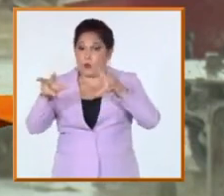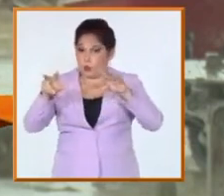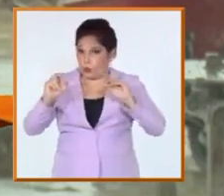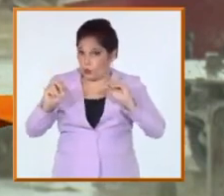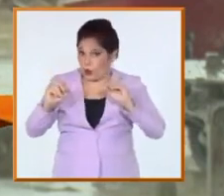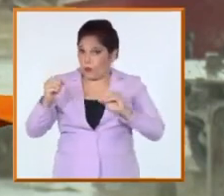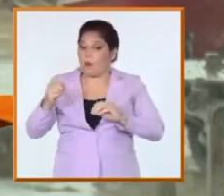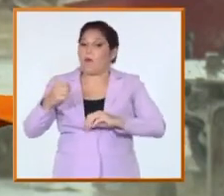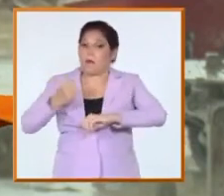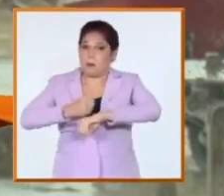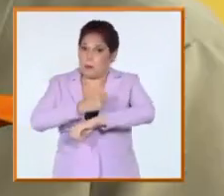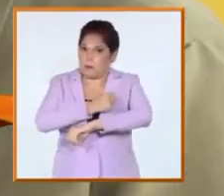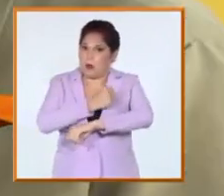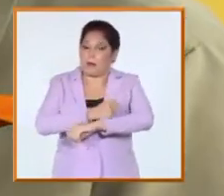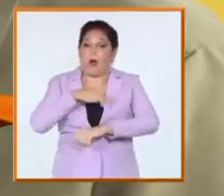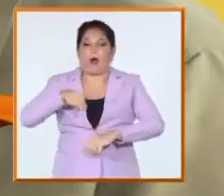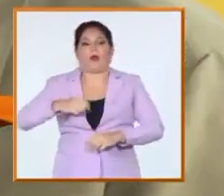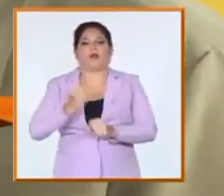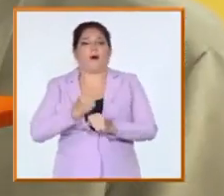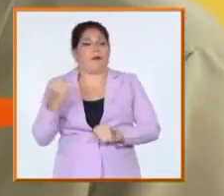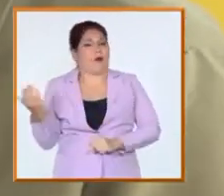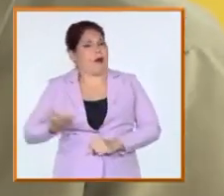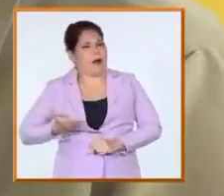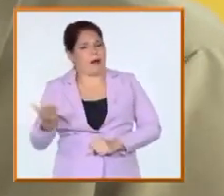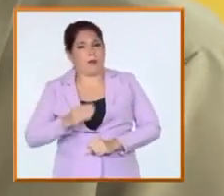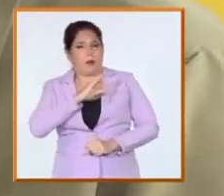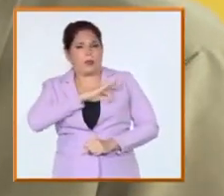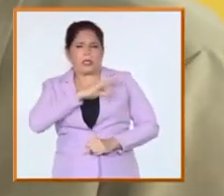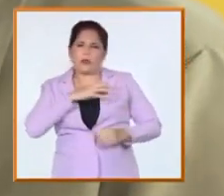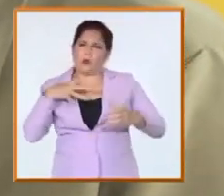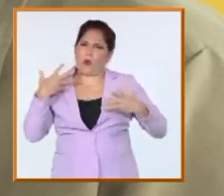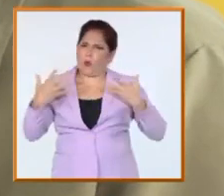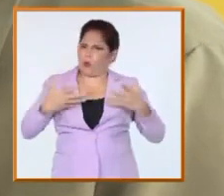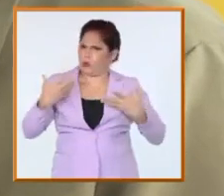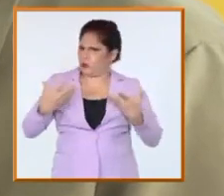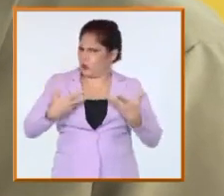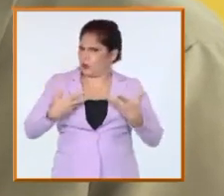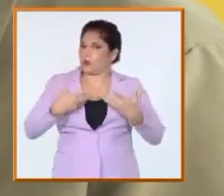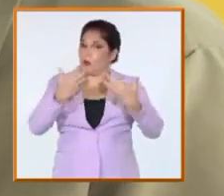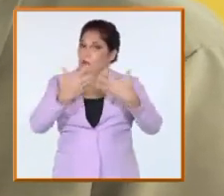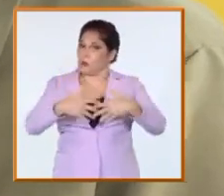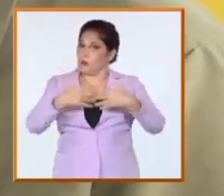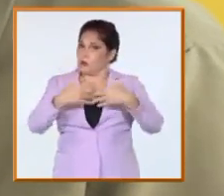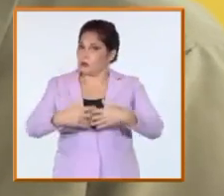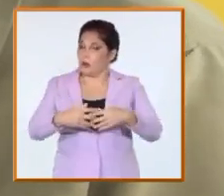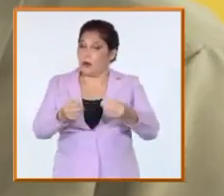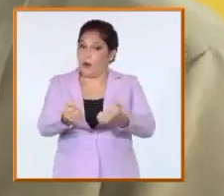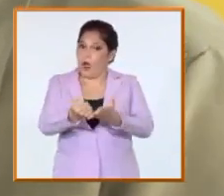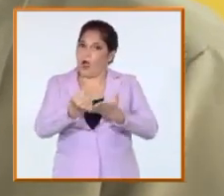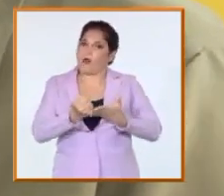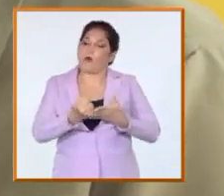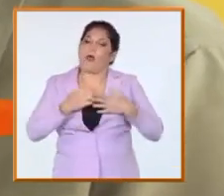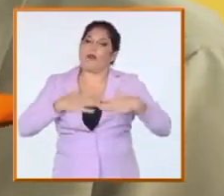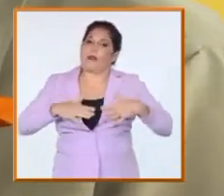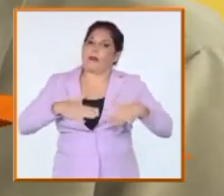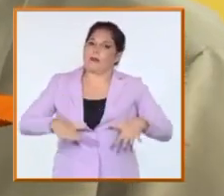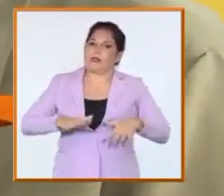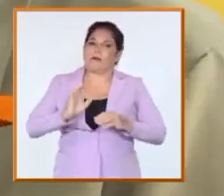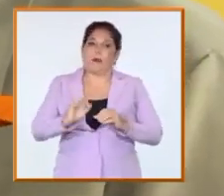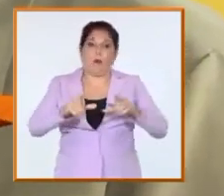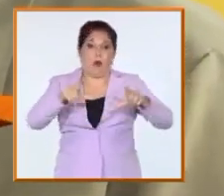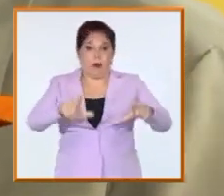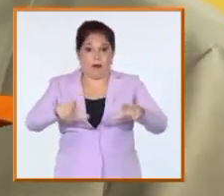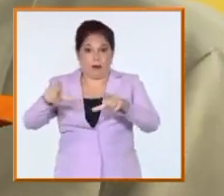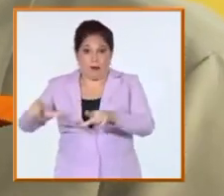y por eso el rendimiento es mejor ahora estoy contento con la con las máquinas ya que nos ayuda a alcanzar 200 losas